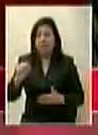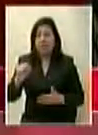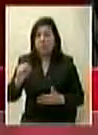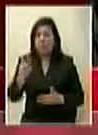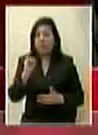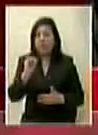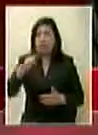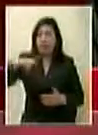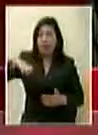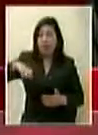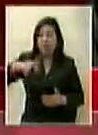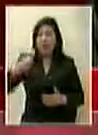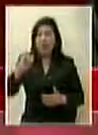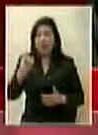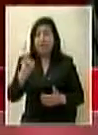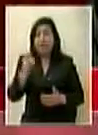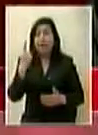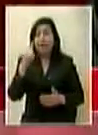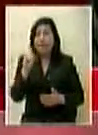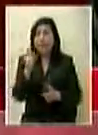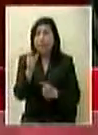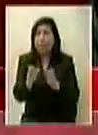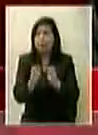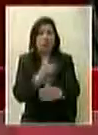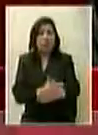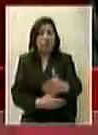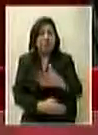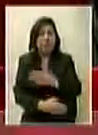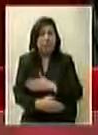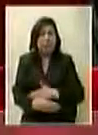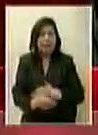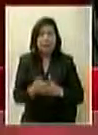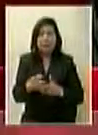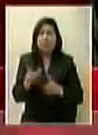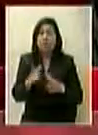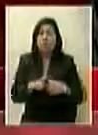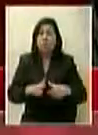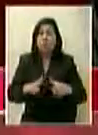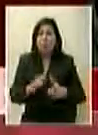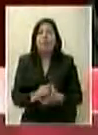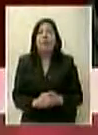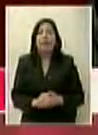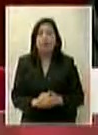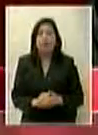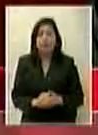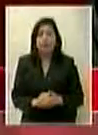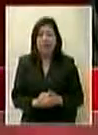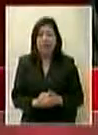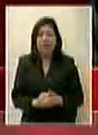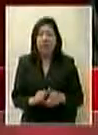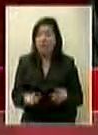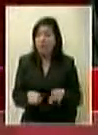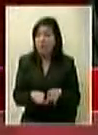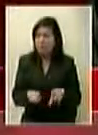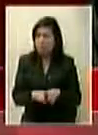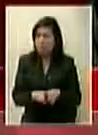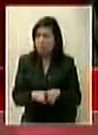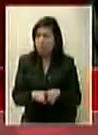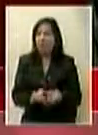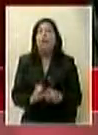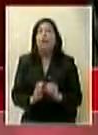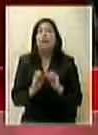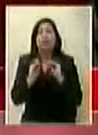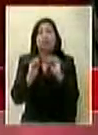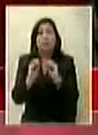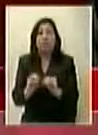lo que permitirá identificar a las personas con discapacidad en esas ciudades. Se promoverá también, presidente,